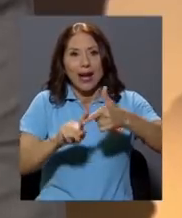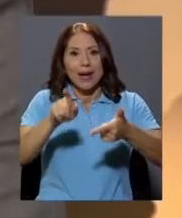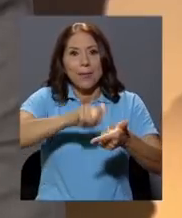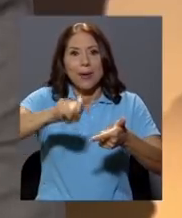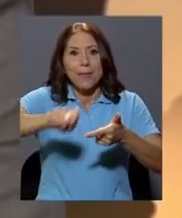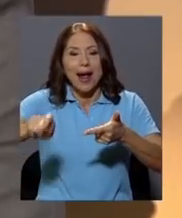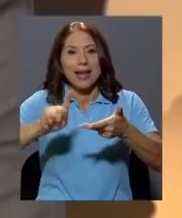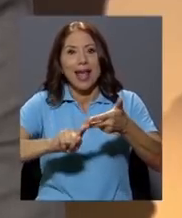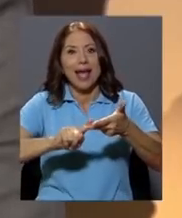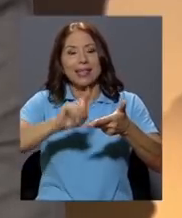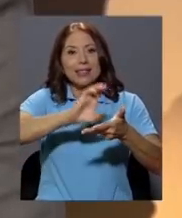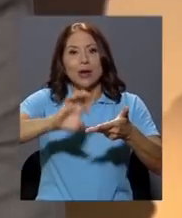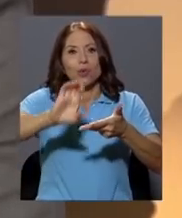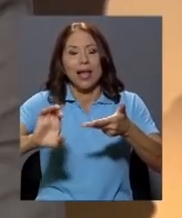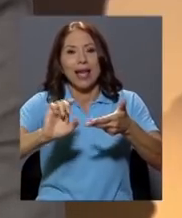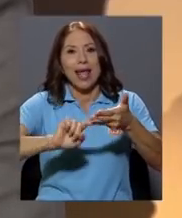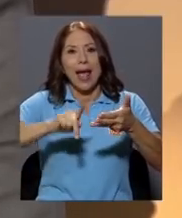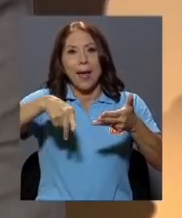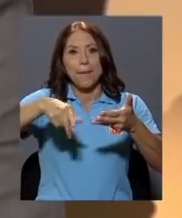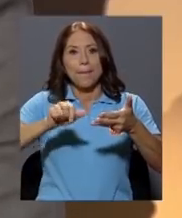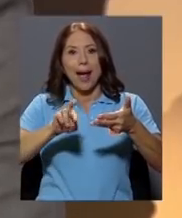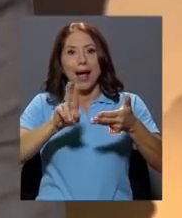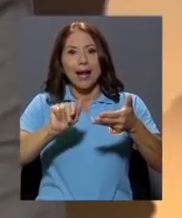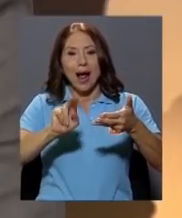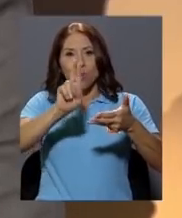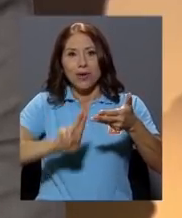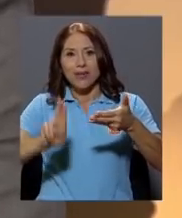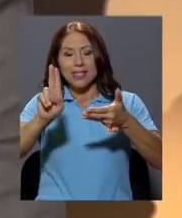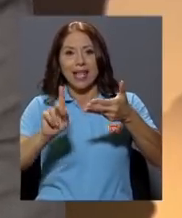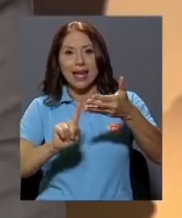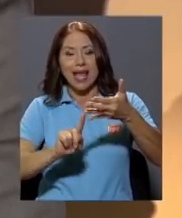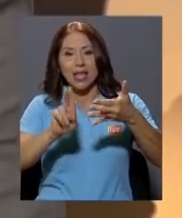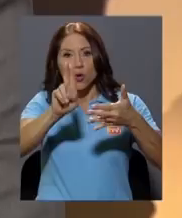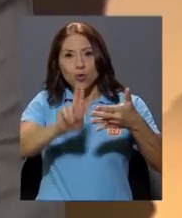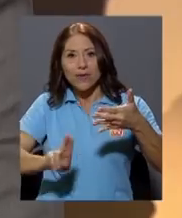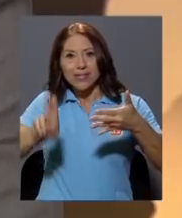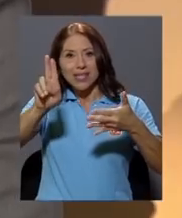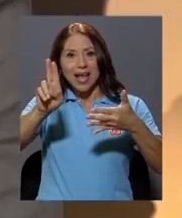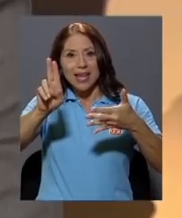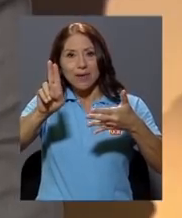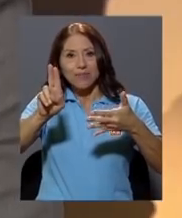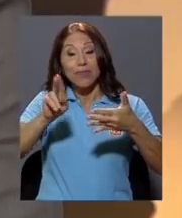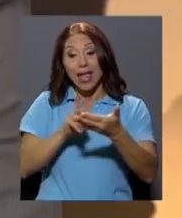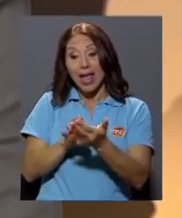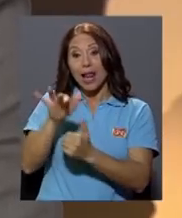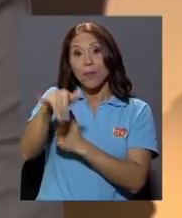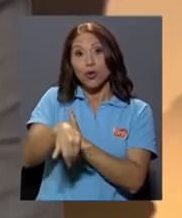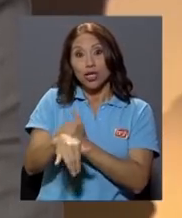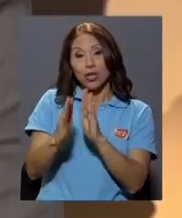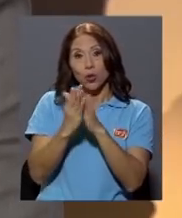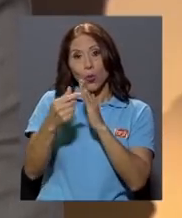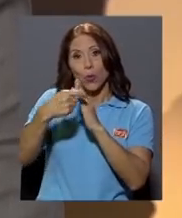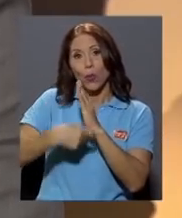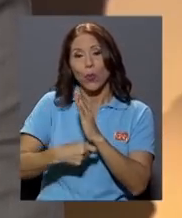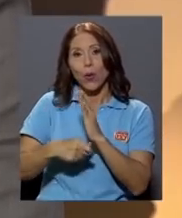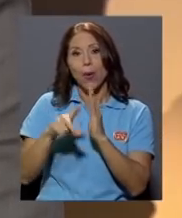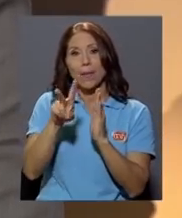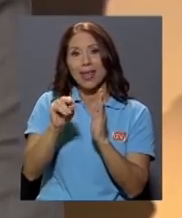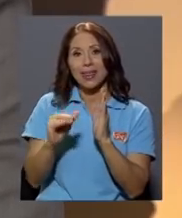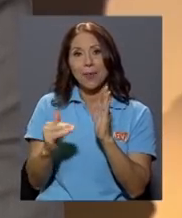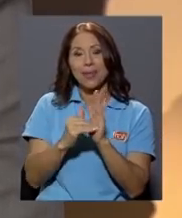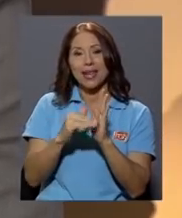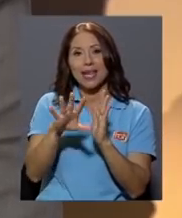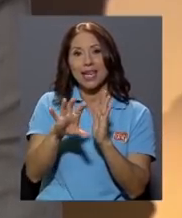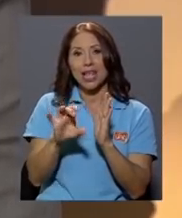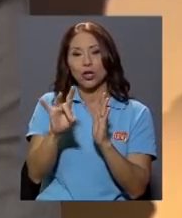primaria, secundaria, parauniversitaria y educación universitaria. Así es. ¿Qué propone el proyecto o el expediente